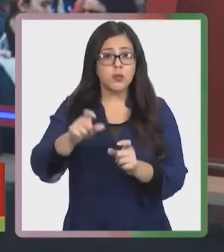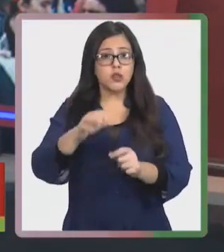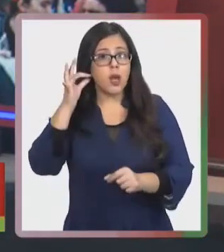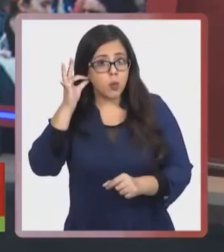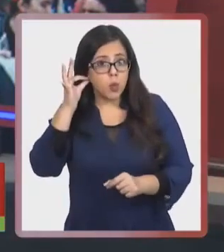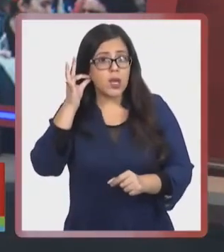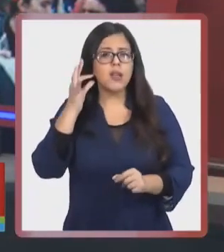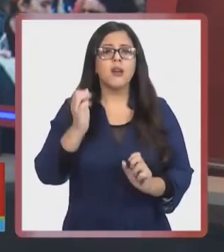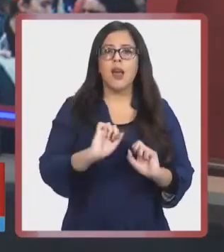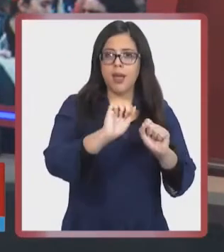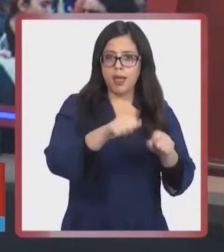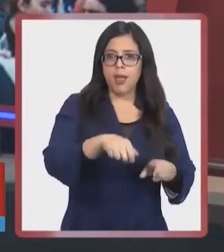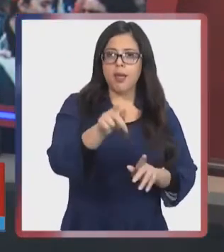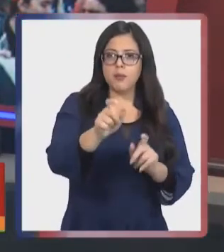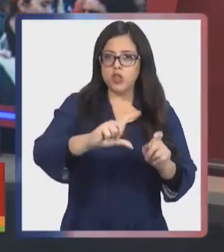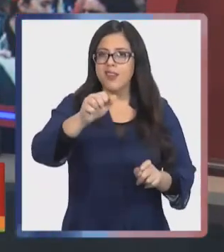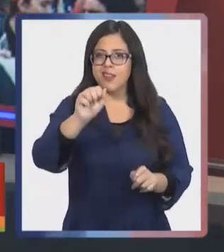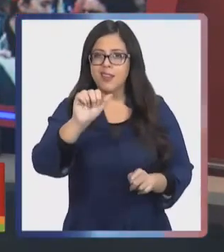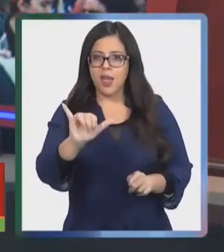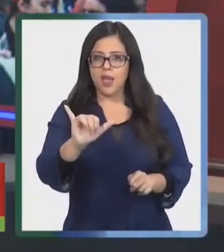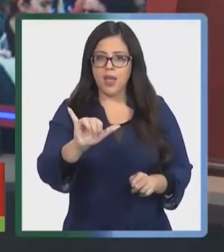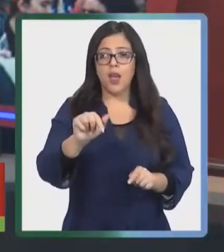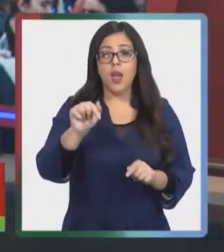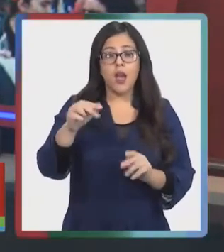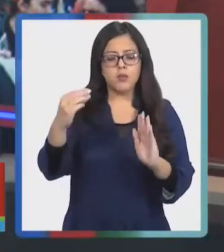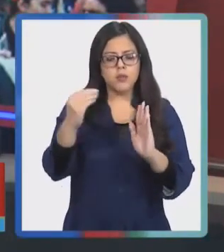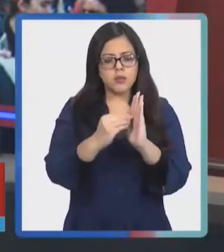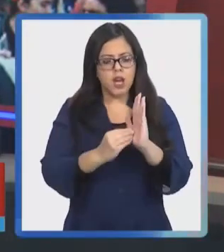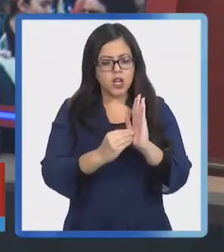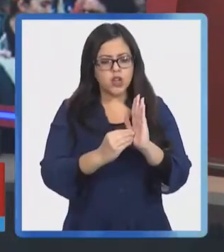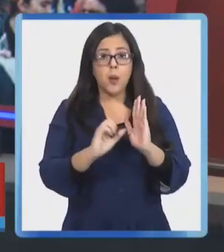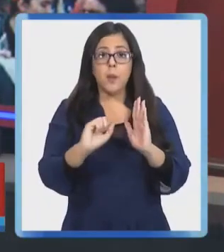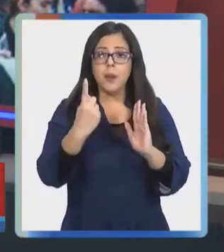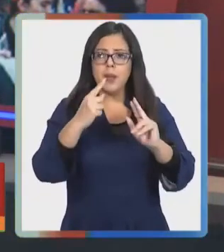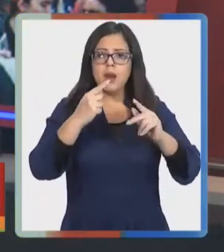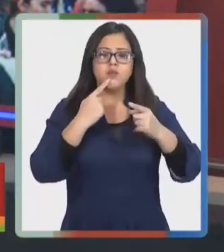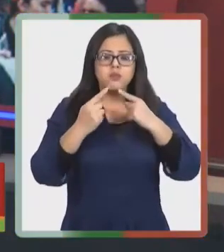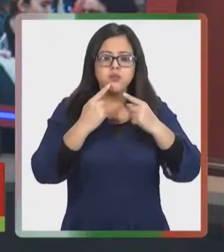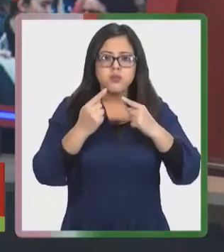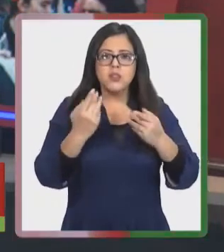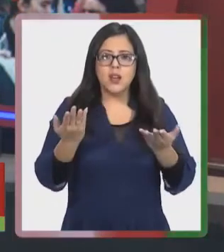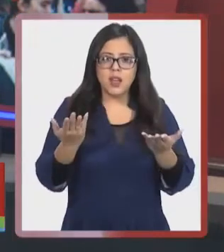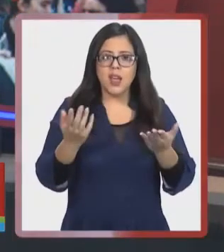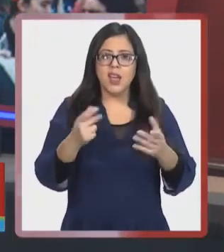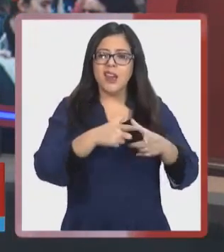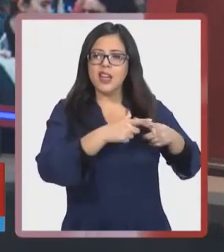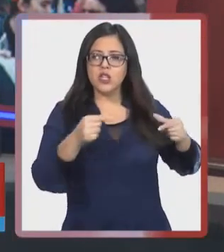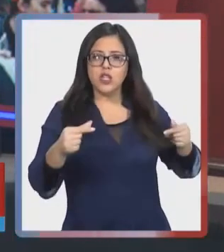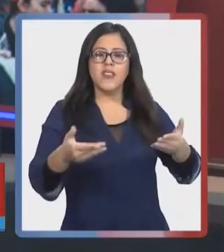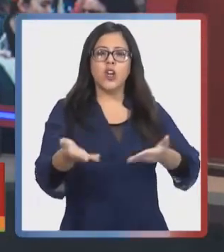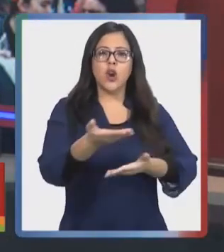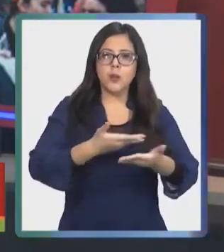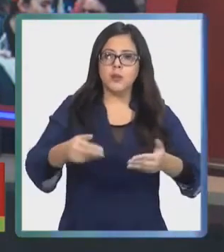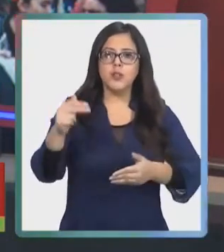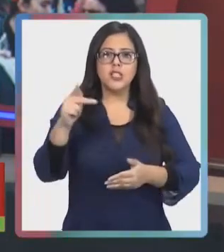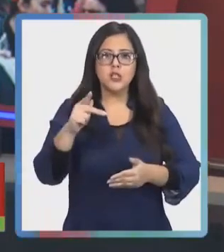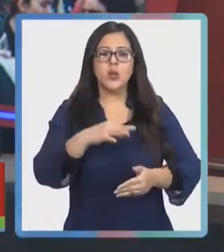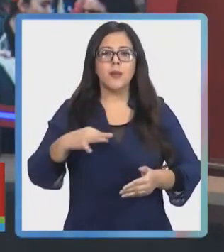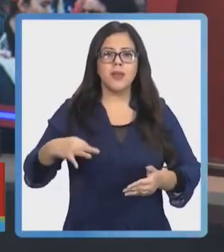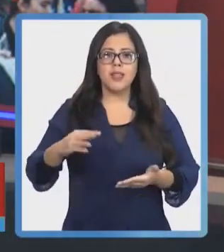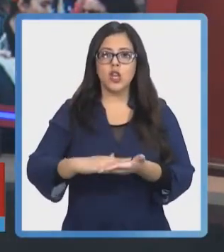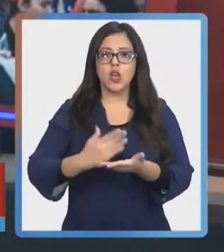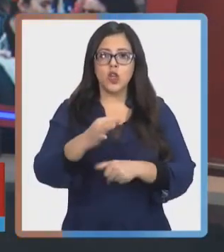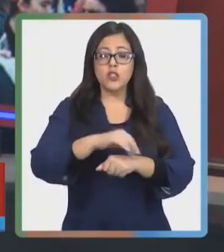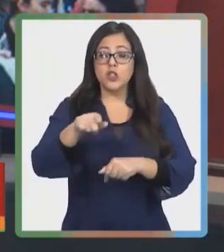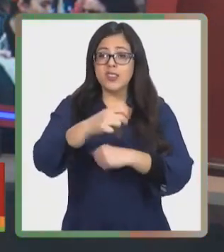el 6% de las mujeres aceptaba la homosexualidad. Son datos que arrojó la primera encuesta nacional de comportamiento sexual del Ministerio